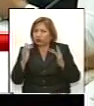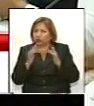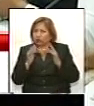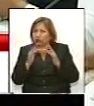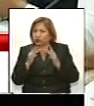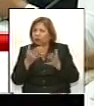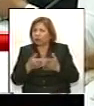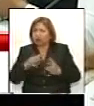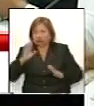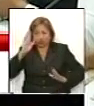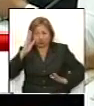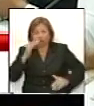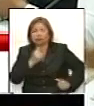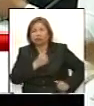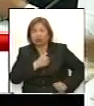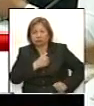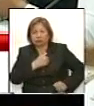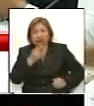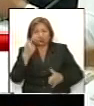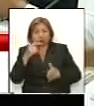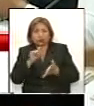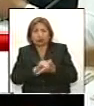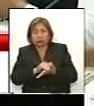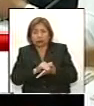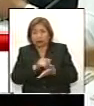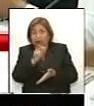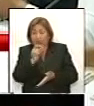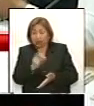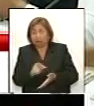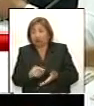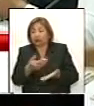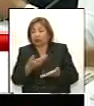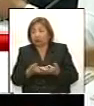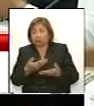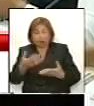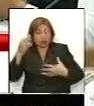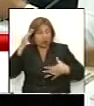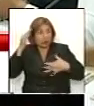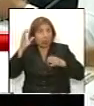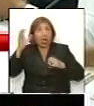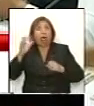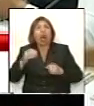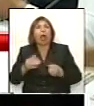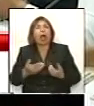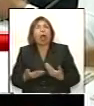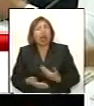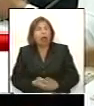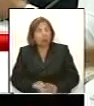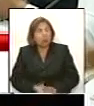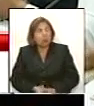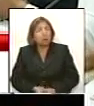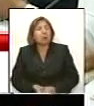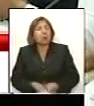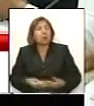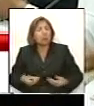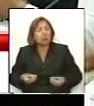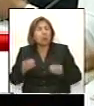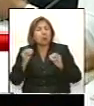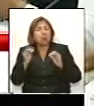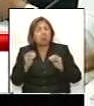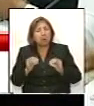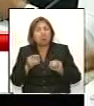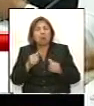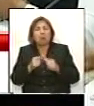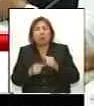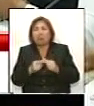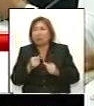interna policial para que la persona que sea instructora de la causa tenga la capacidad de oficiar y obtener el número de